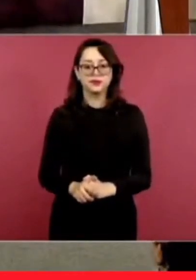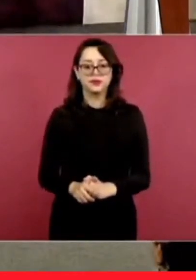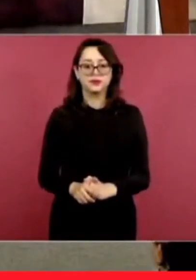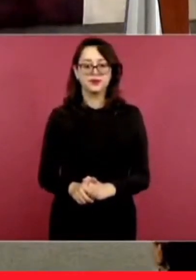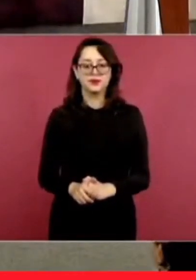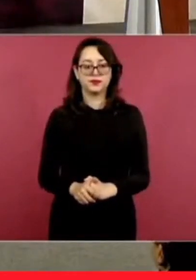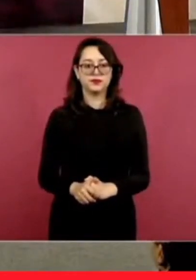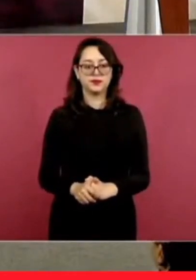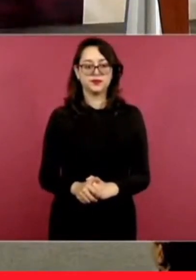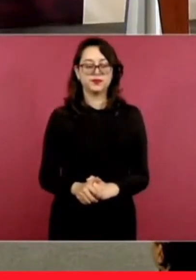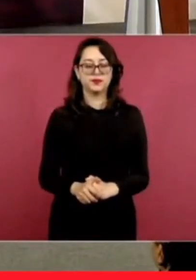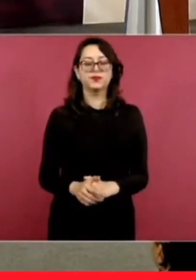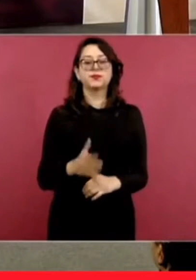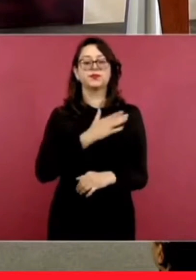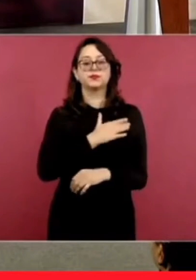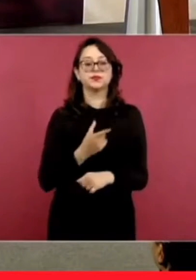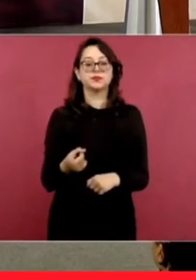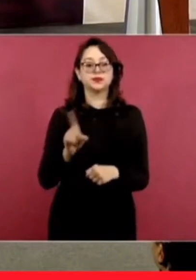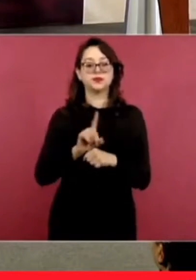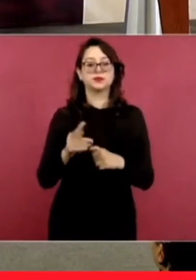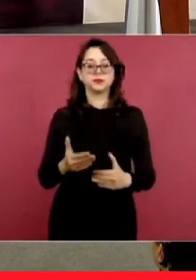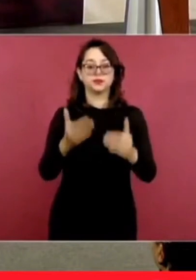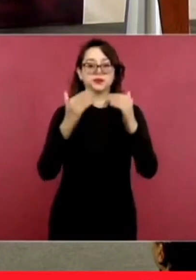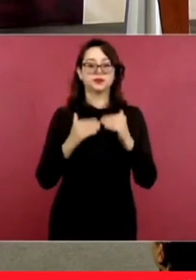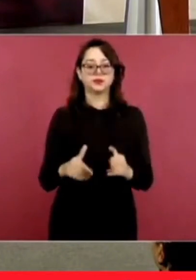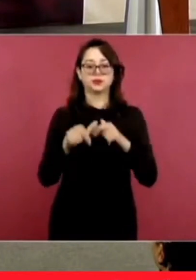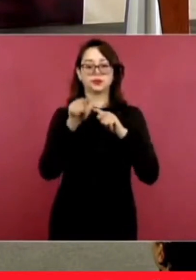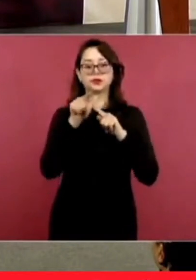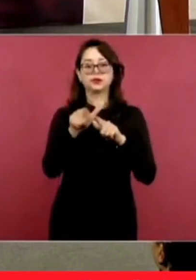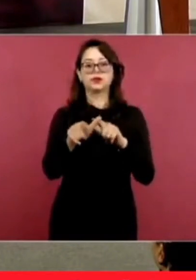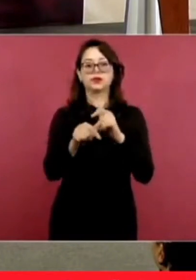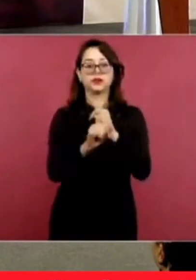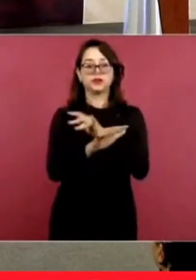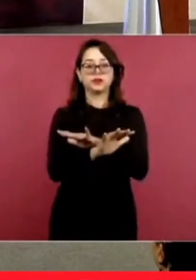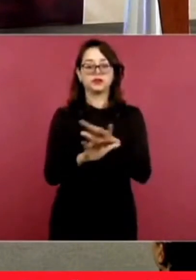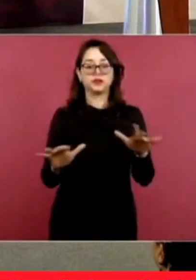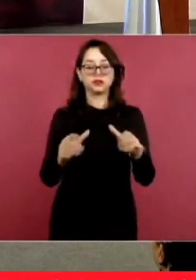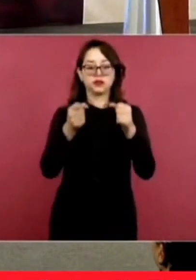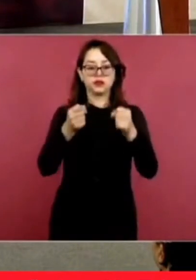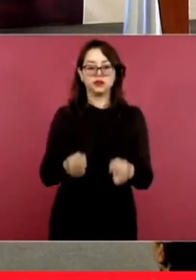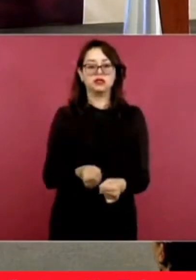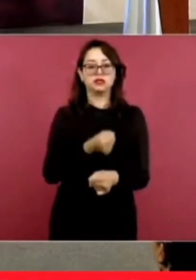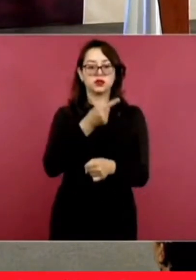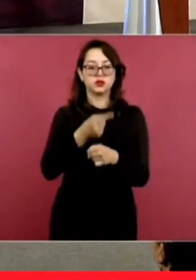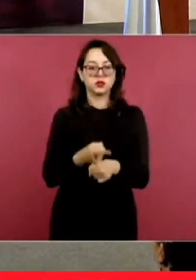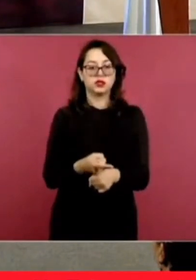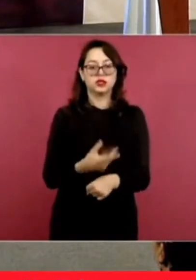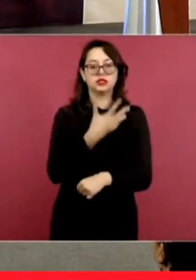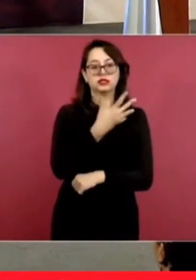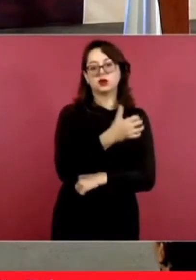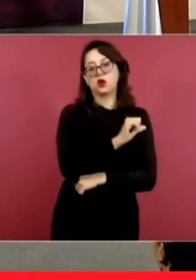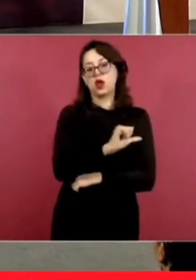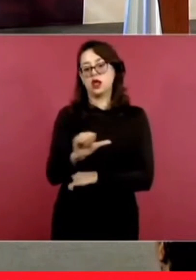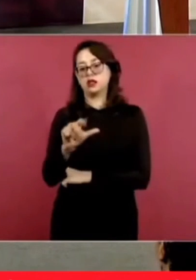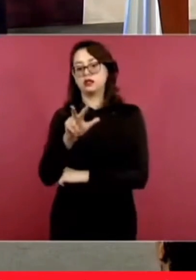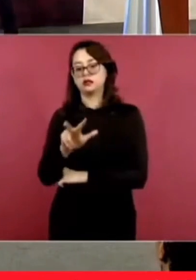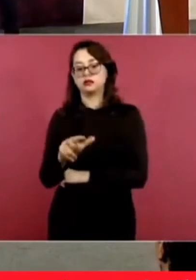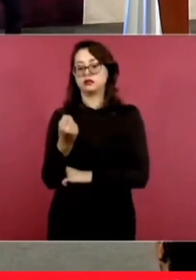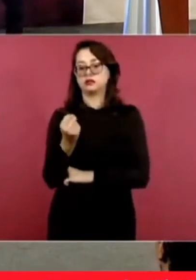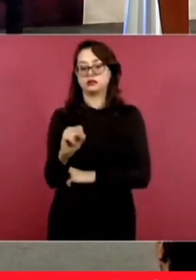muy buenos días Vamos a seguir con el informe de seguridad conjunto del cinco al dieciocho de septiembre